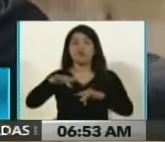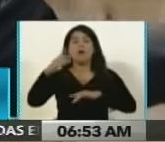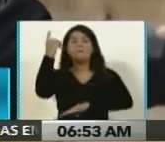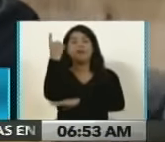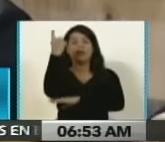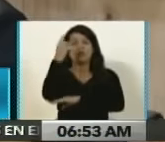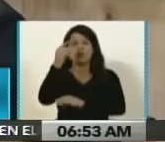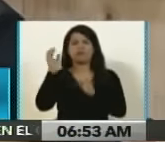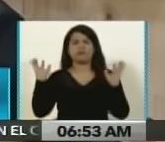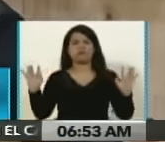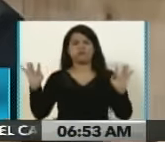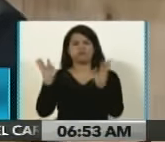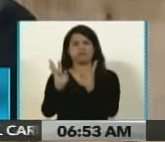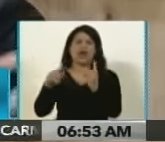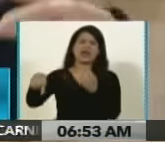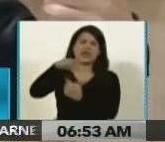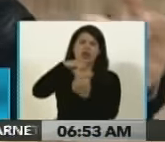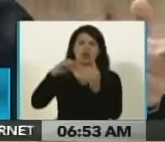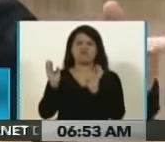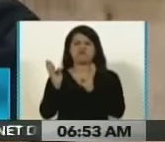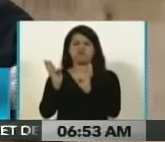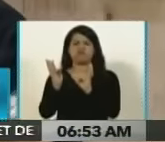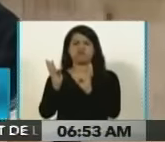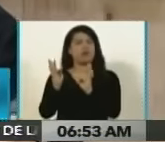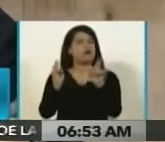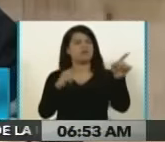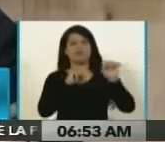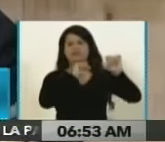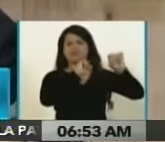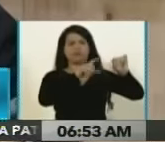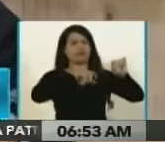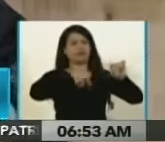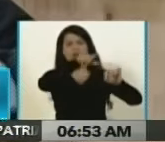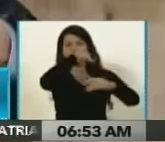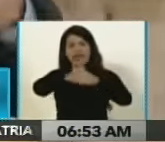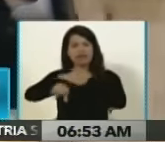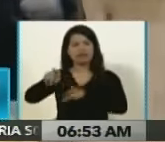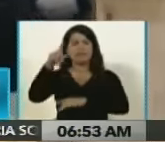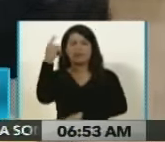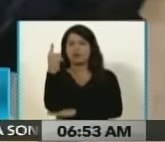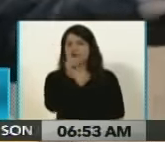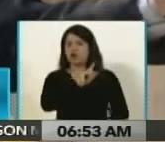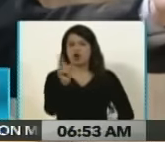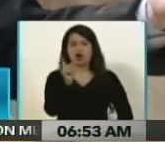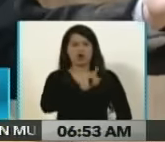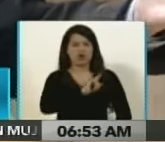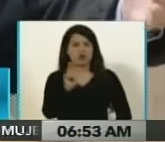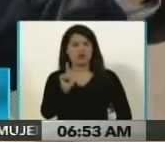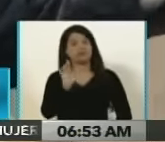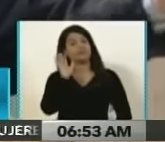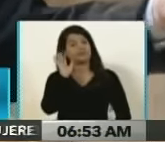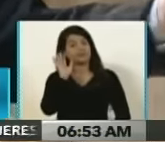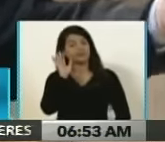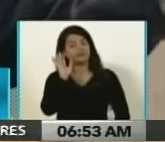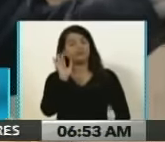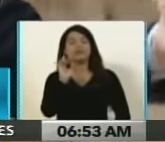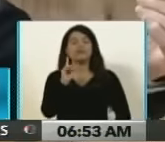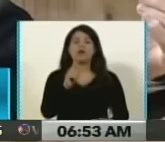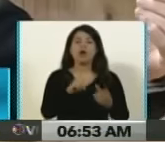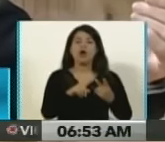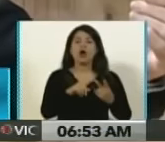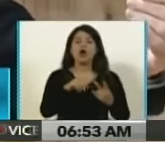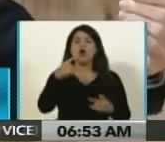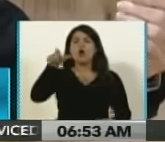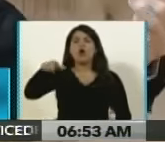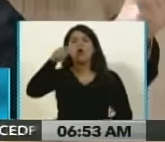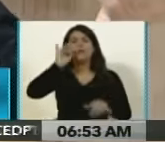ese pueblo el Panteón Nacional, e impidió que Nixon llegara. Celso Fortul, que fue un ingeniero de